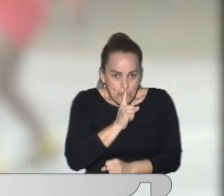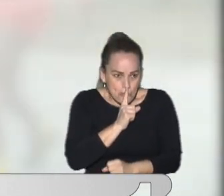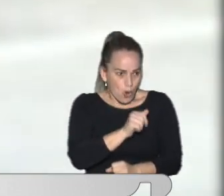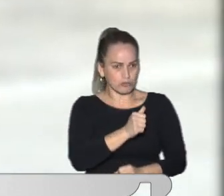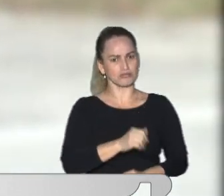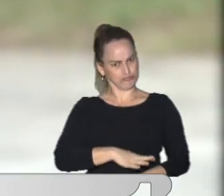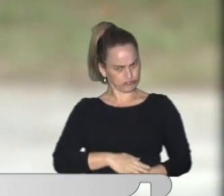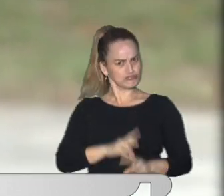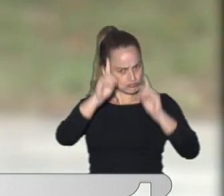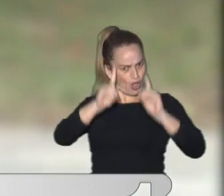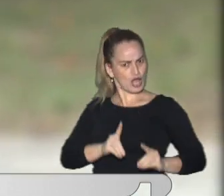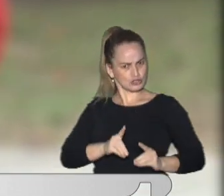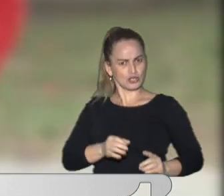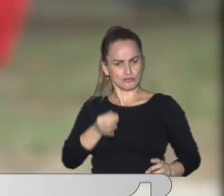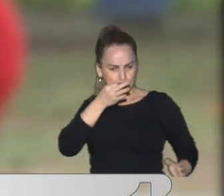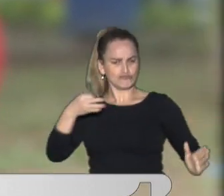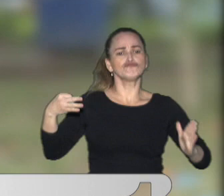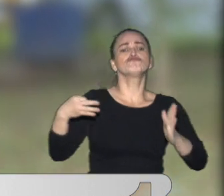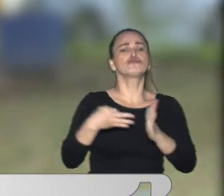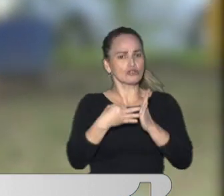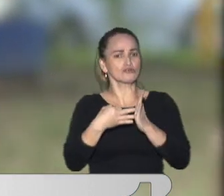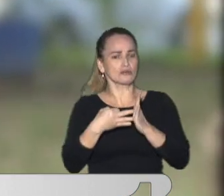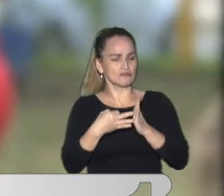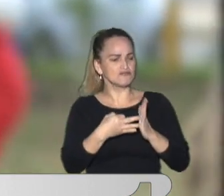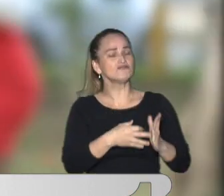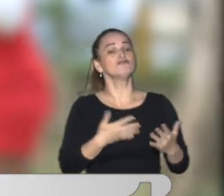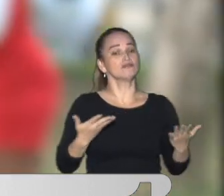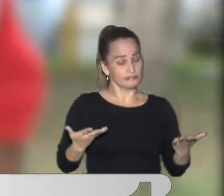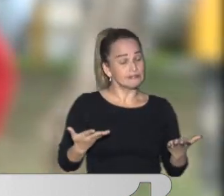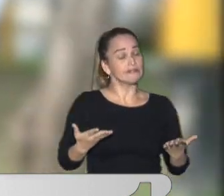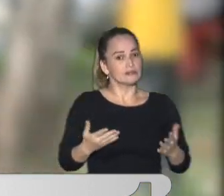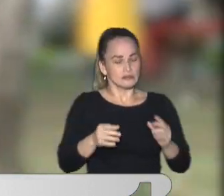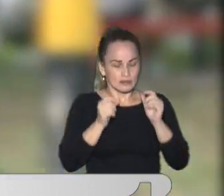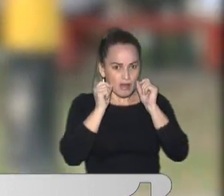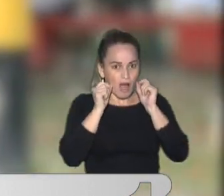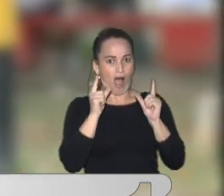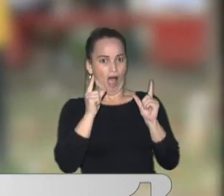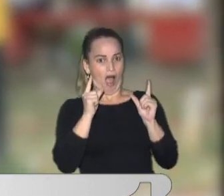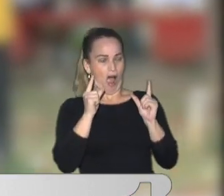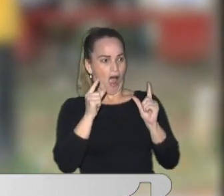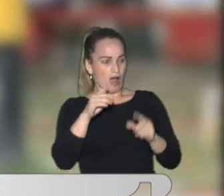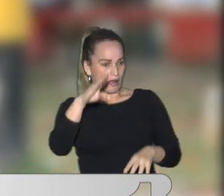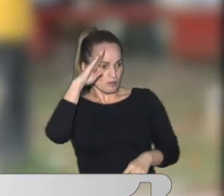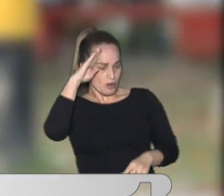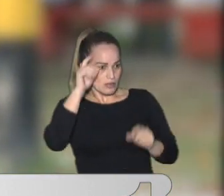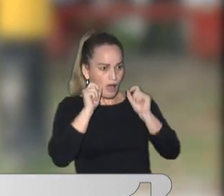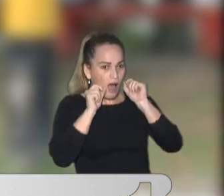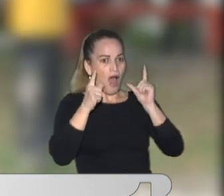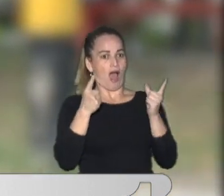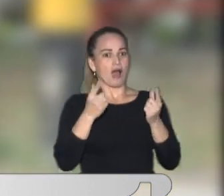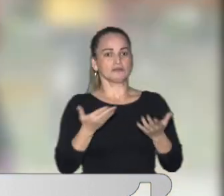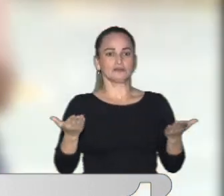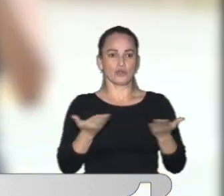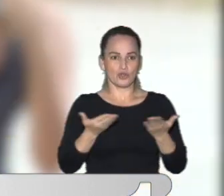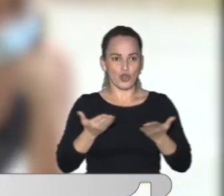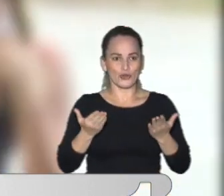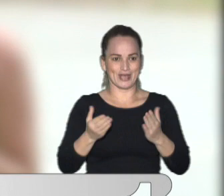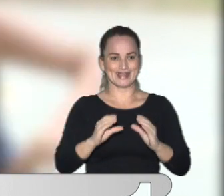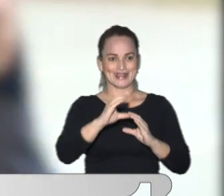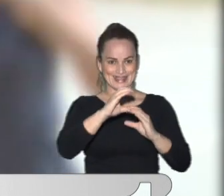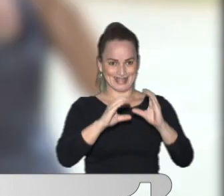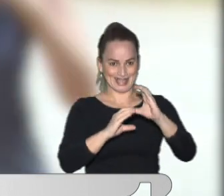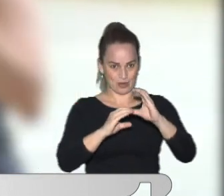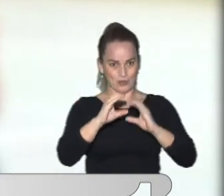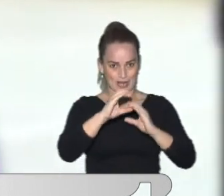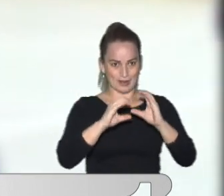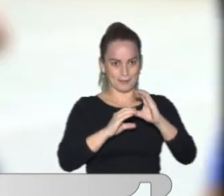la Fiscalía General de la Nación. Pero, por supuesto, esto ha tomado por sorpresa a todas las autoridades aquí en el departamento del Valle del Cauca. Por